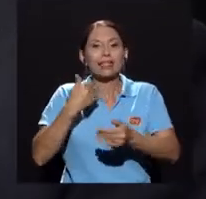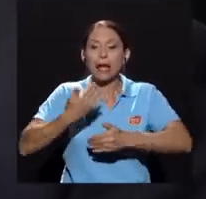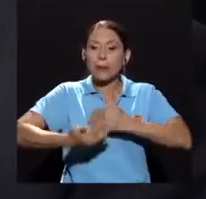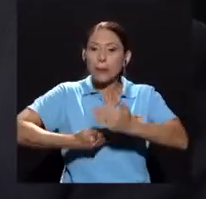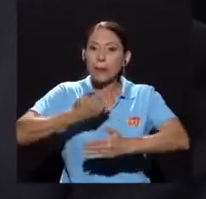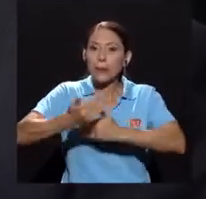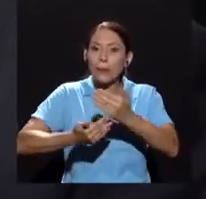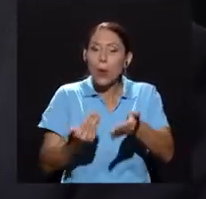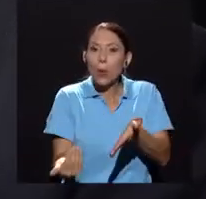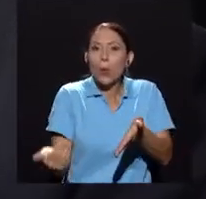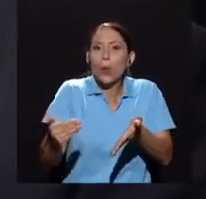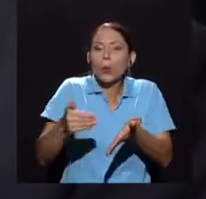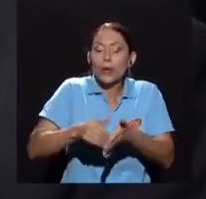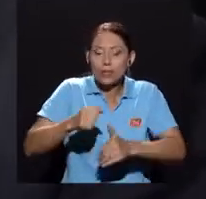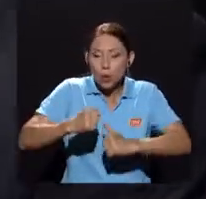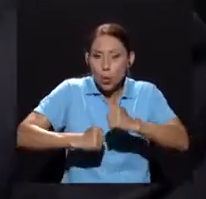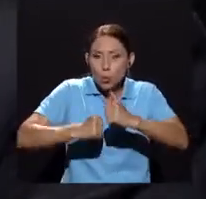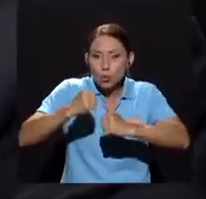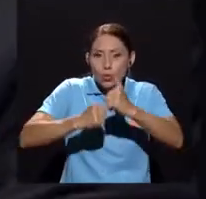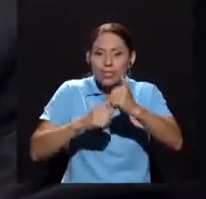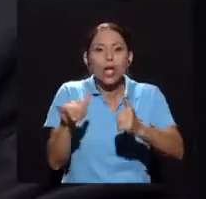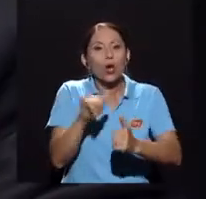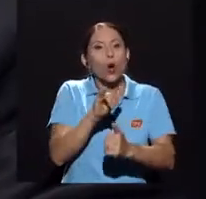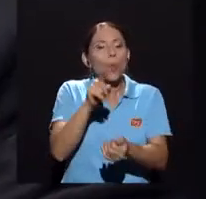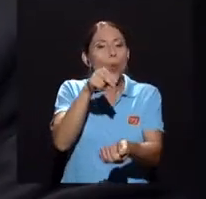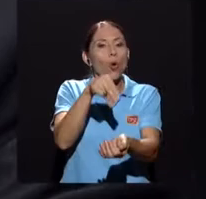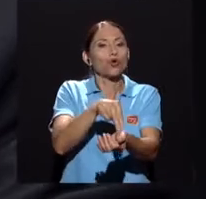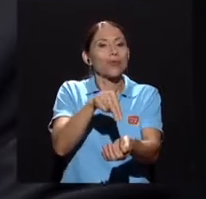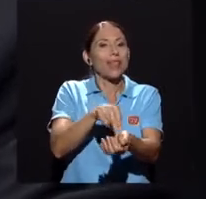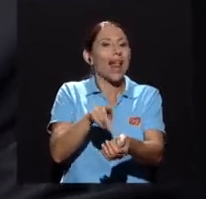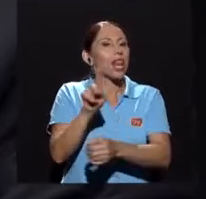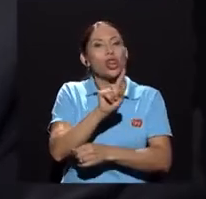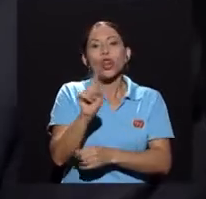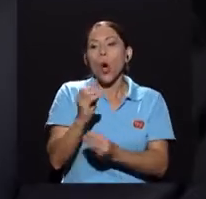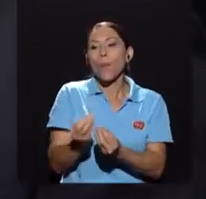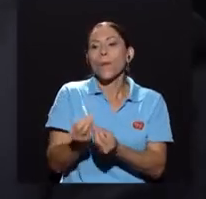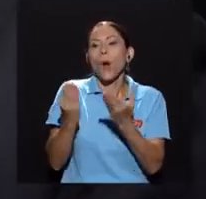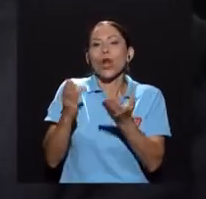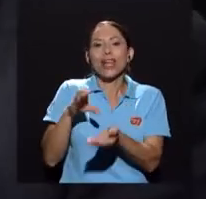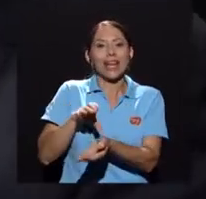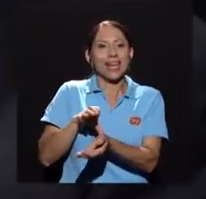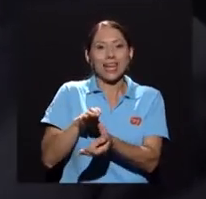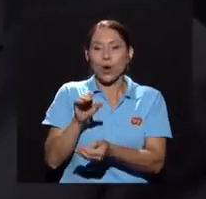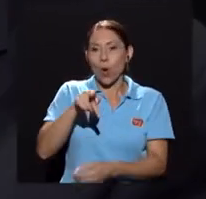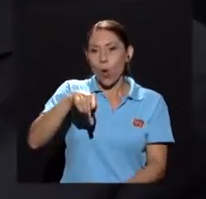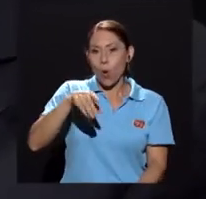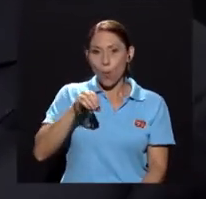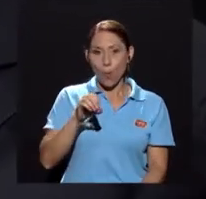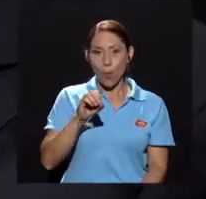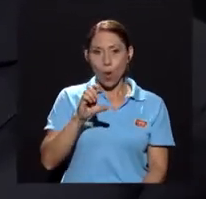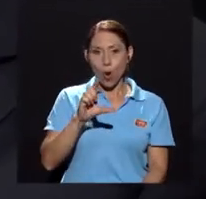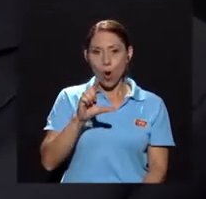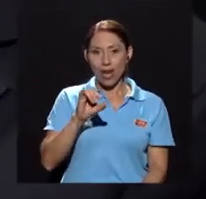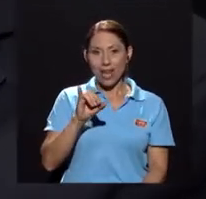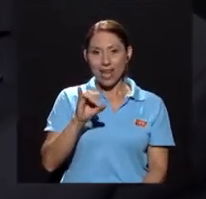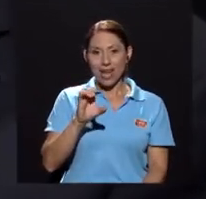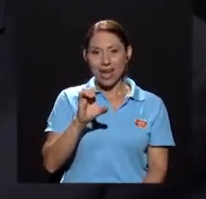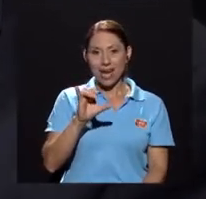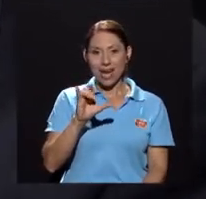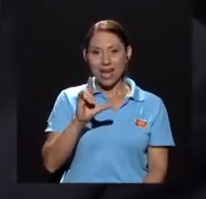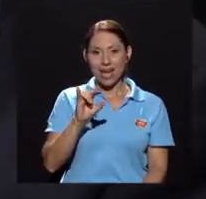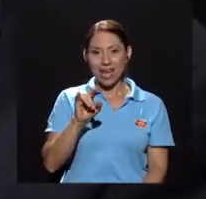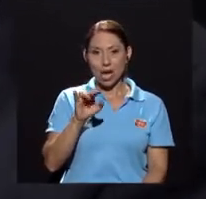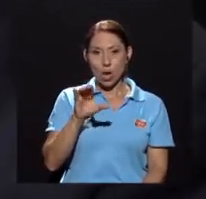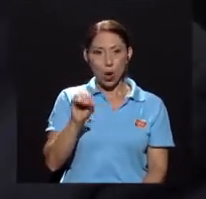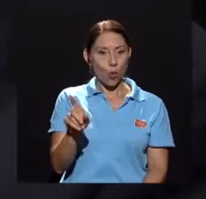ya como un hospital ryan o como el policlínico que se llamó sino que pasaba a hospital y